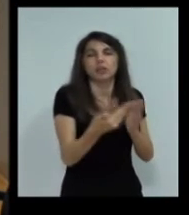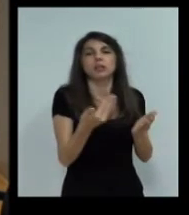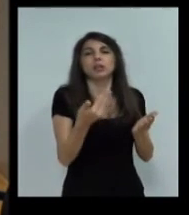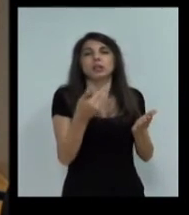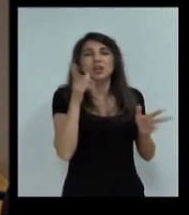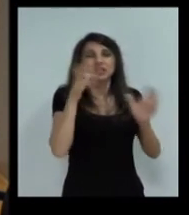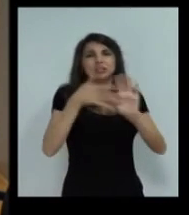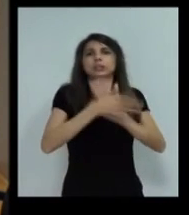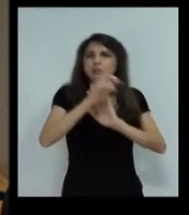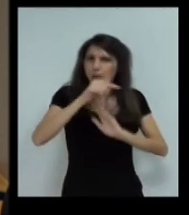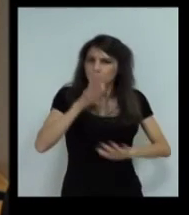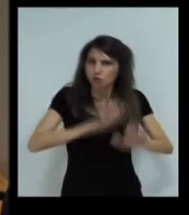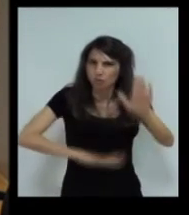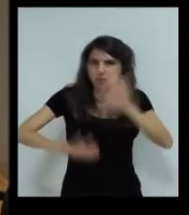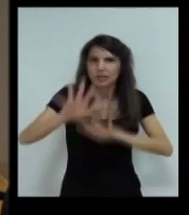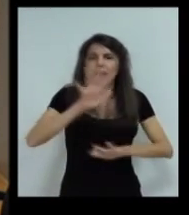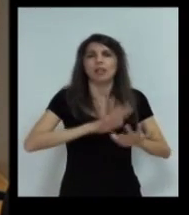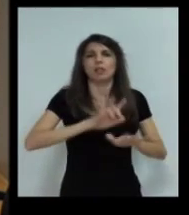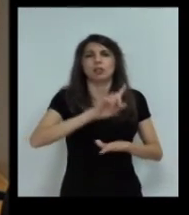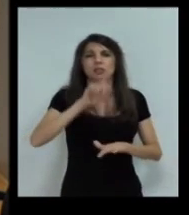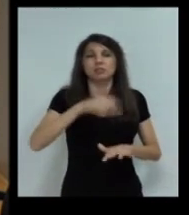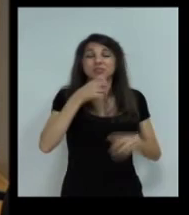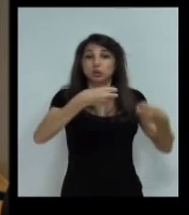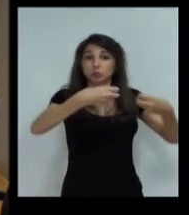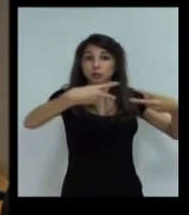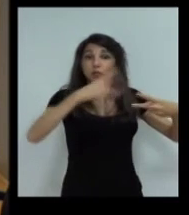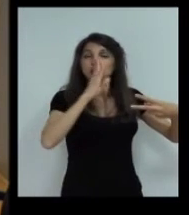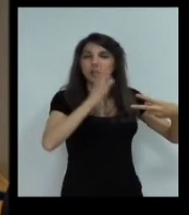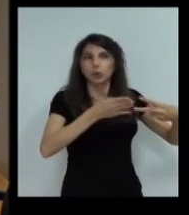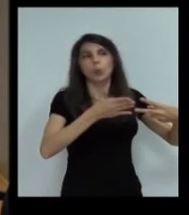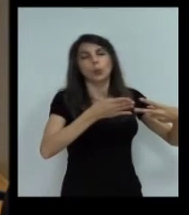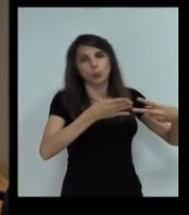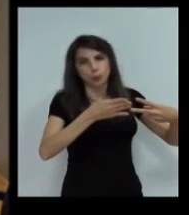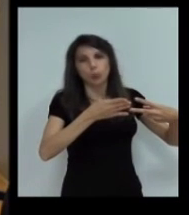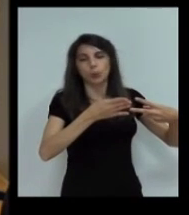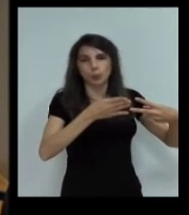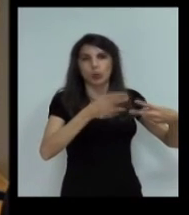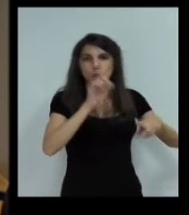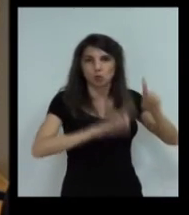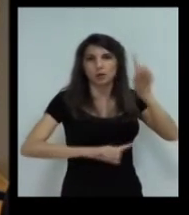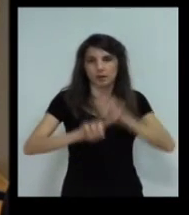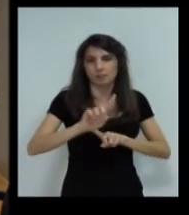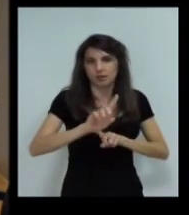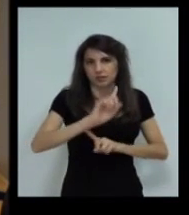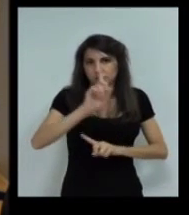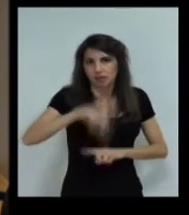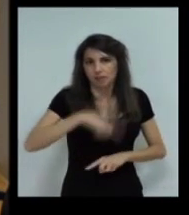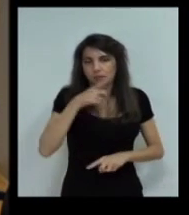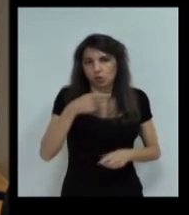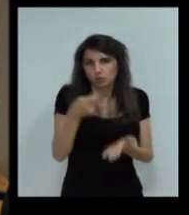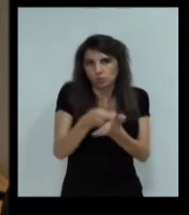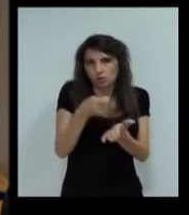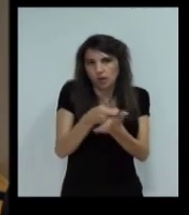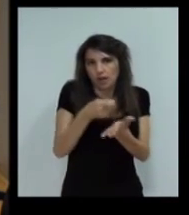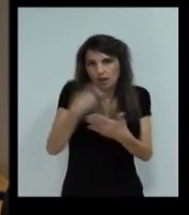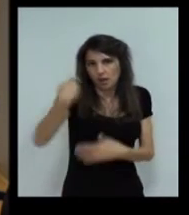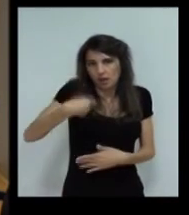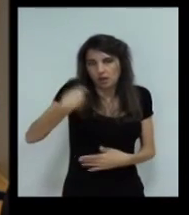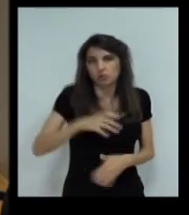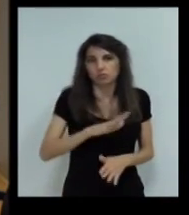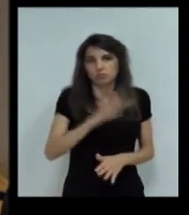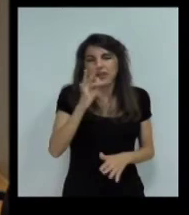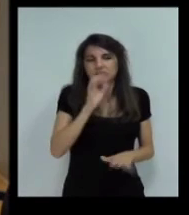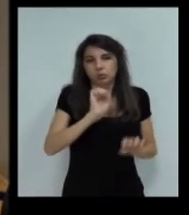complicado, de igual forma que también la subtitulación en directo pues tiene los problemas también que sabemos de coste y del retardo que